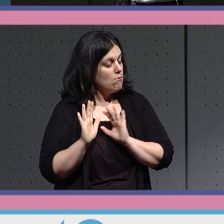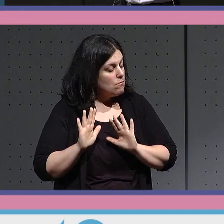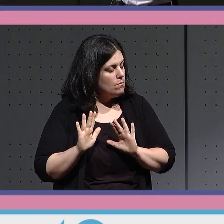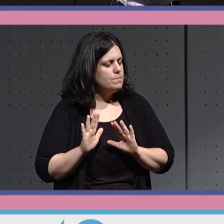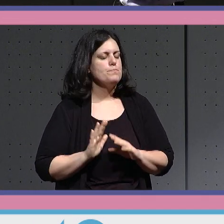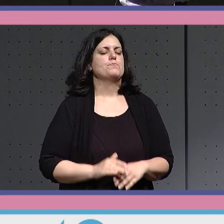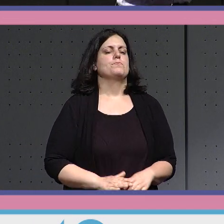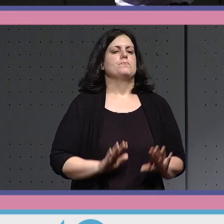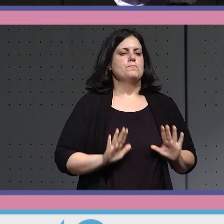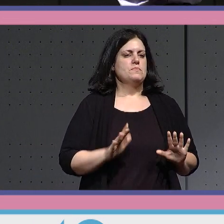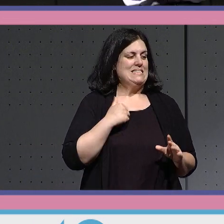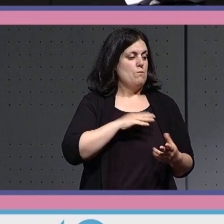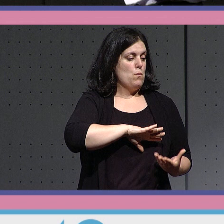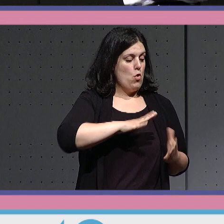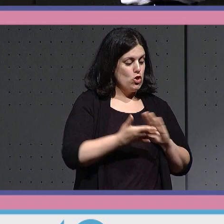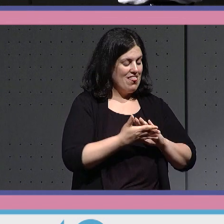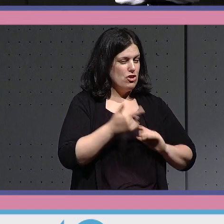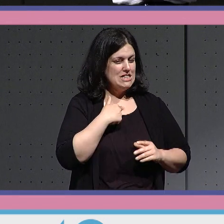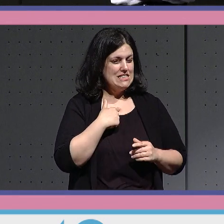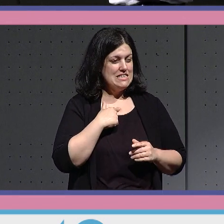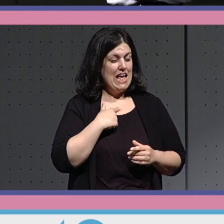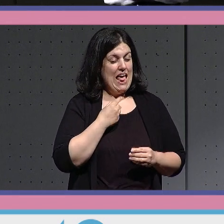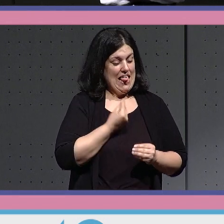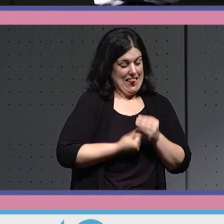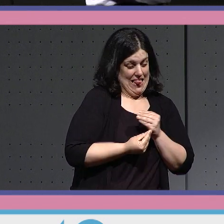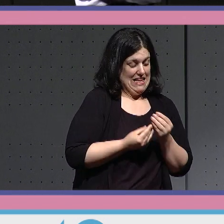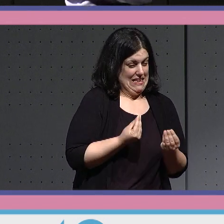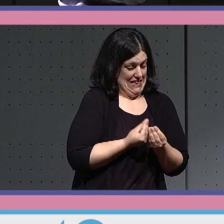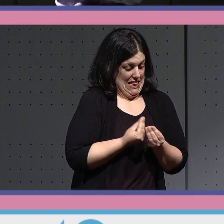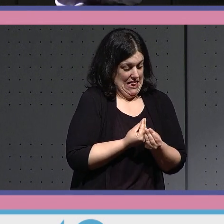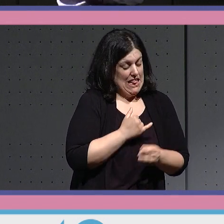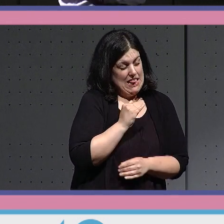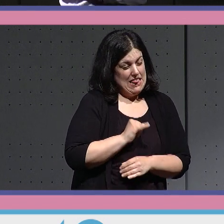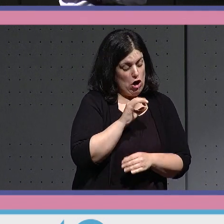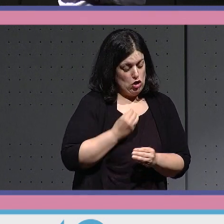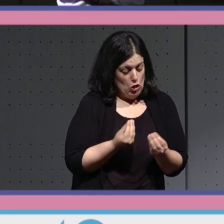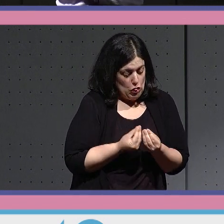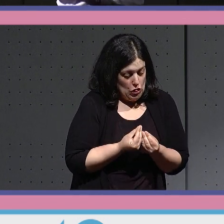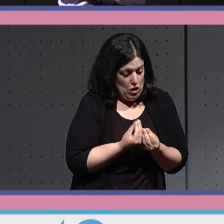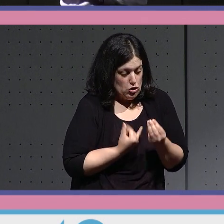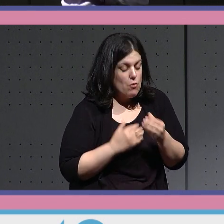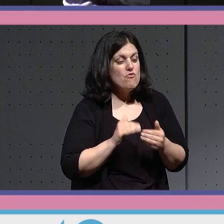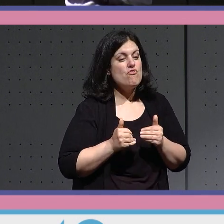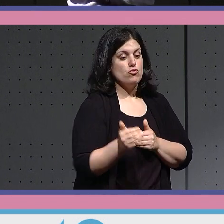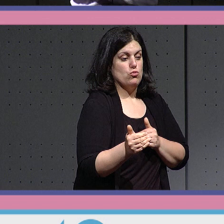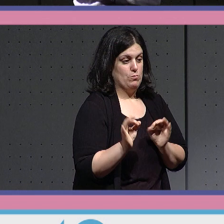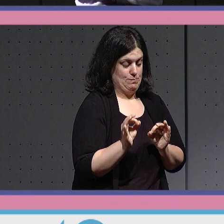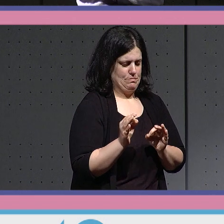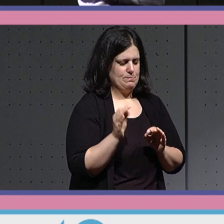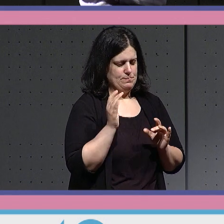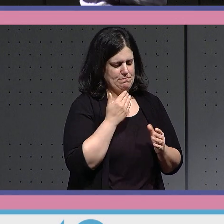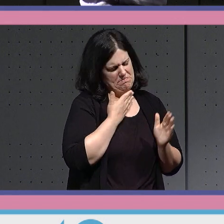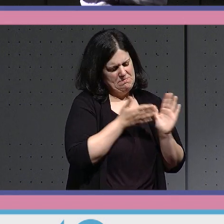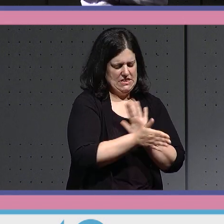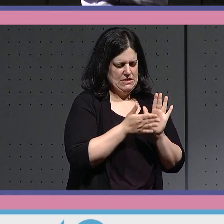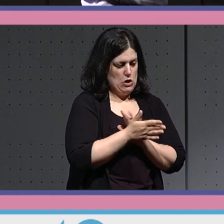Algunas mutaciones hemos visto que son postcigóticas. ¿Qué significa eso? Muchas veces los niños con TEA no tienen